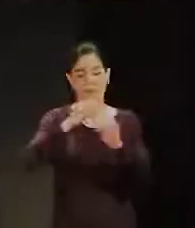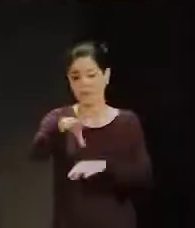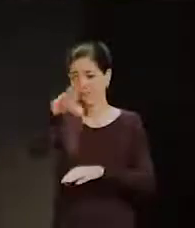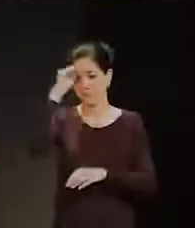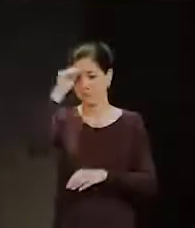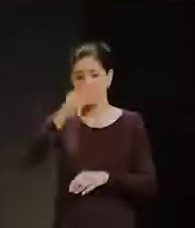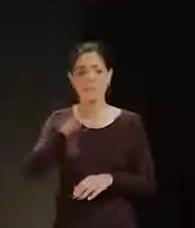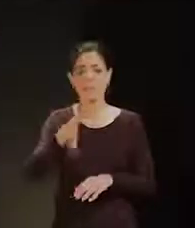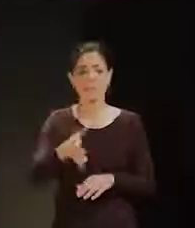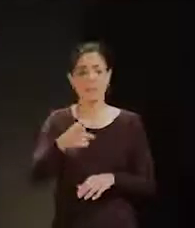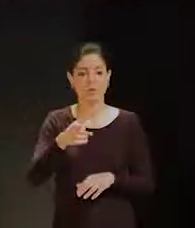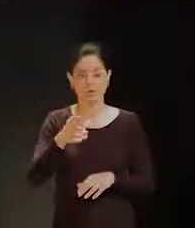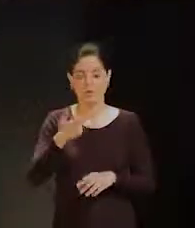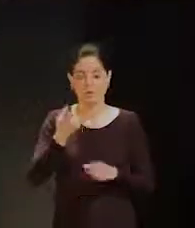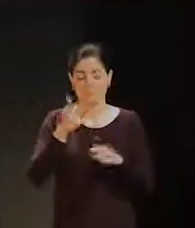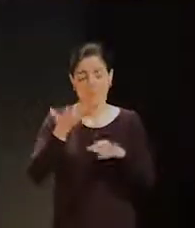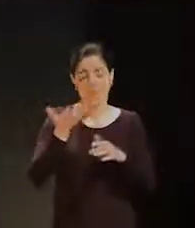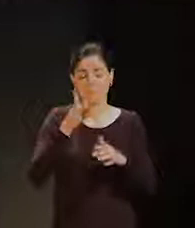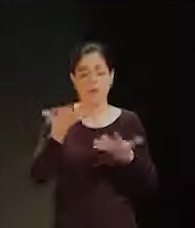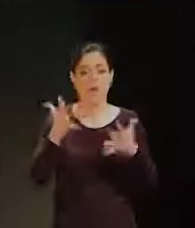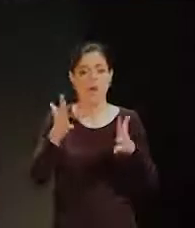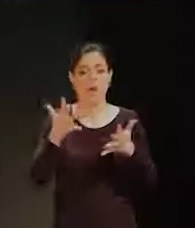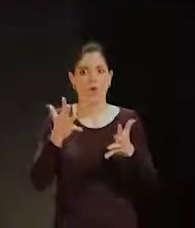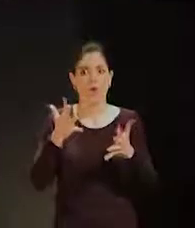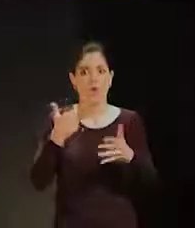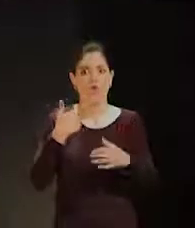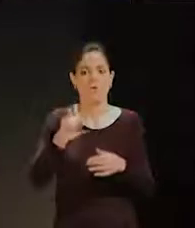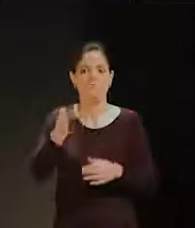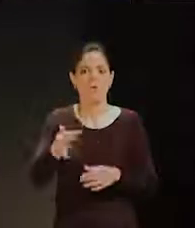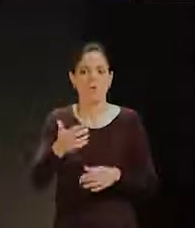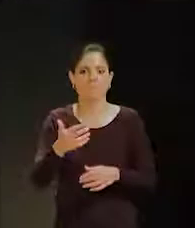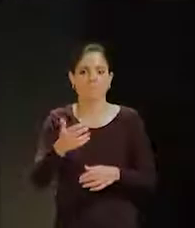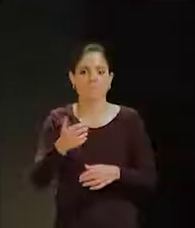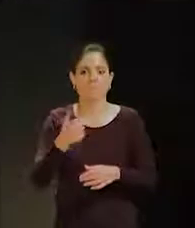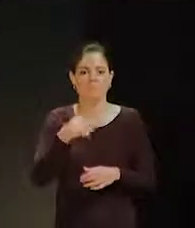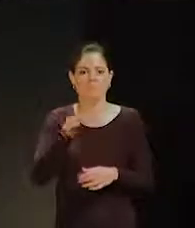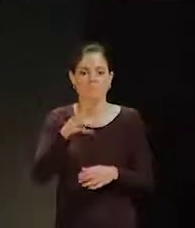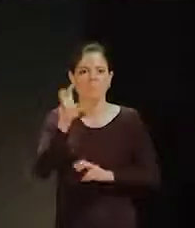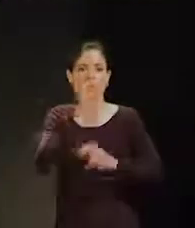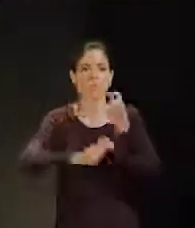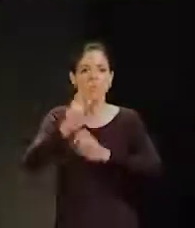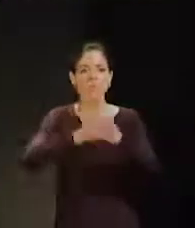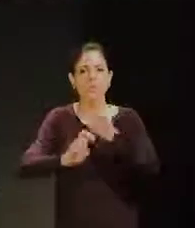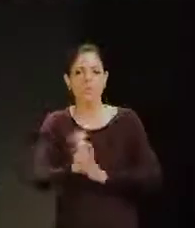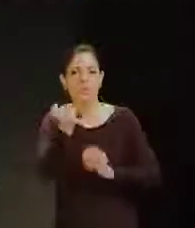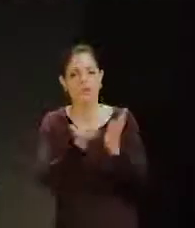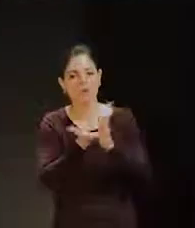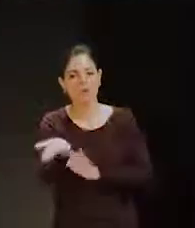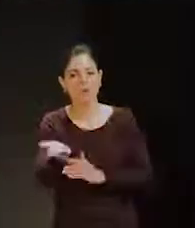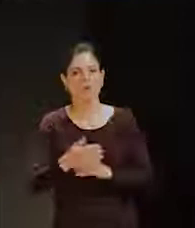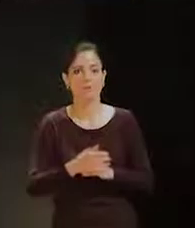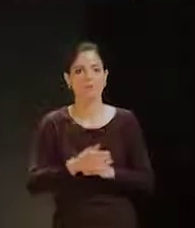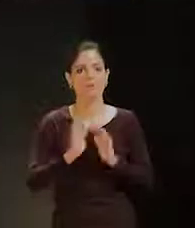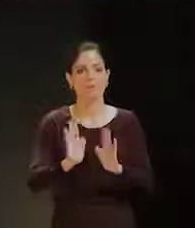entiende, porque bueno, a lo mejor mató, sí, ok, pero ¿por qué mató? A lo